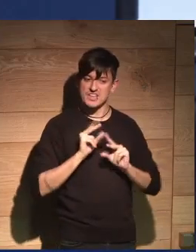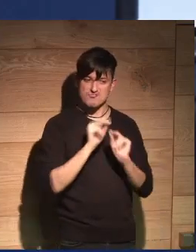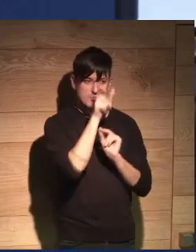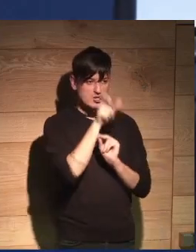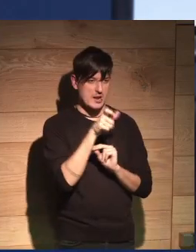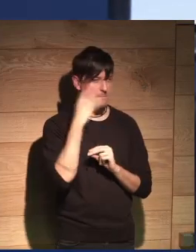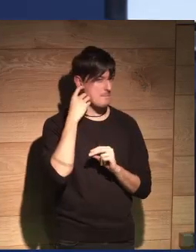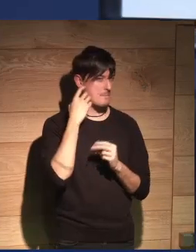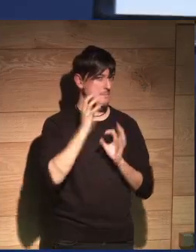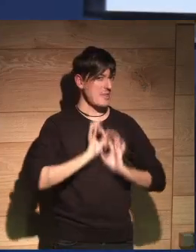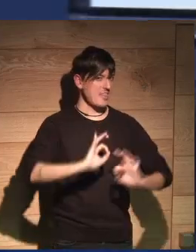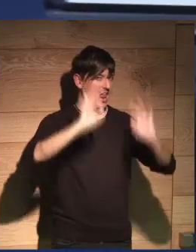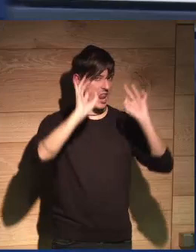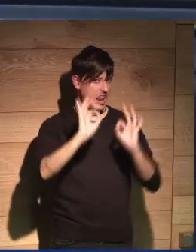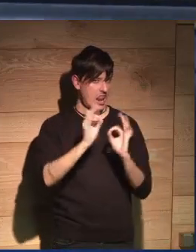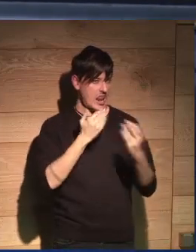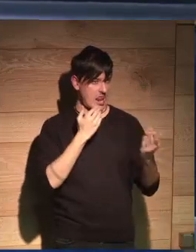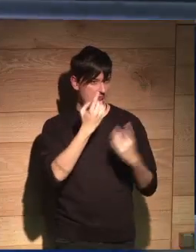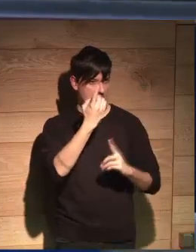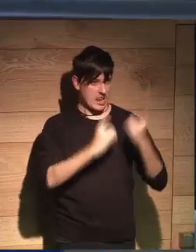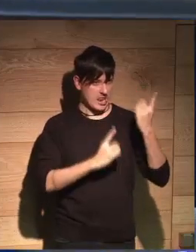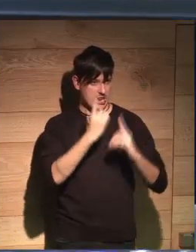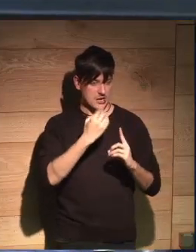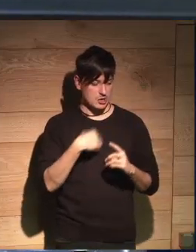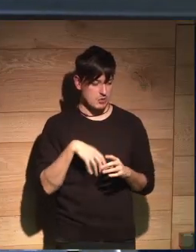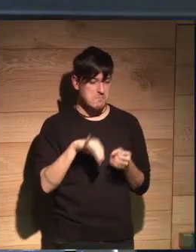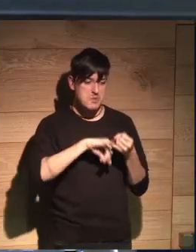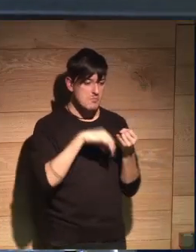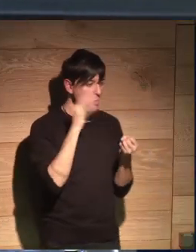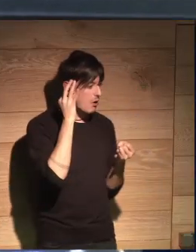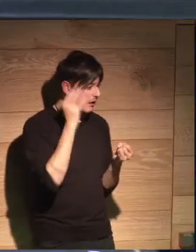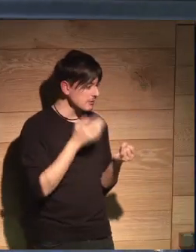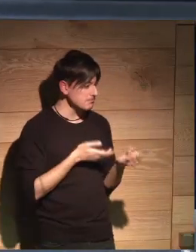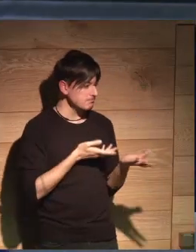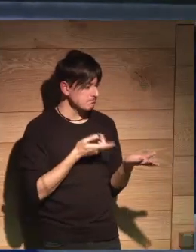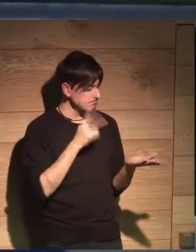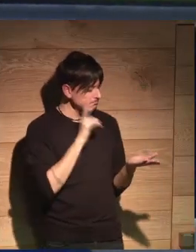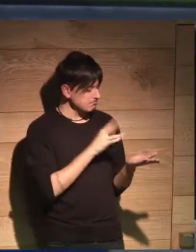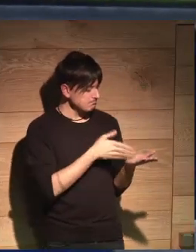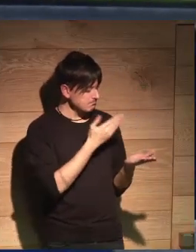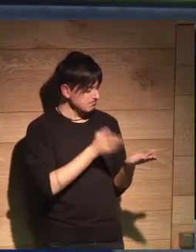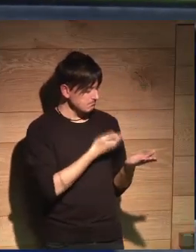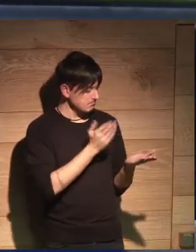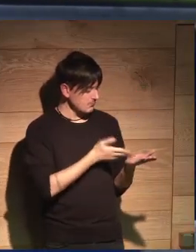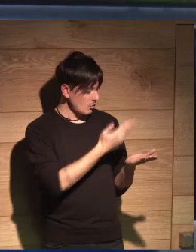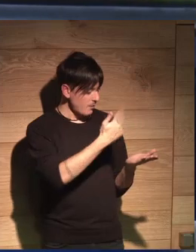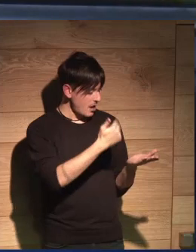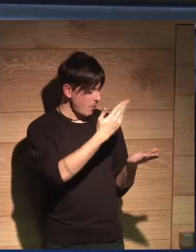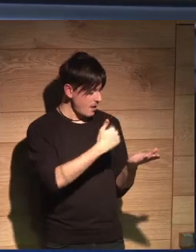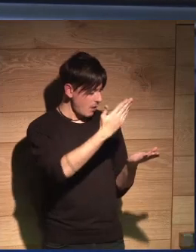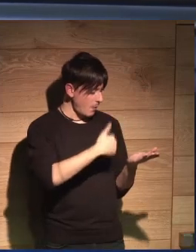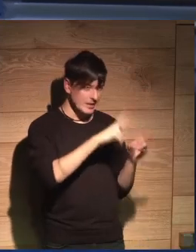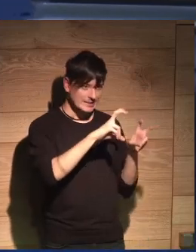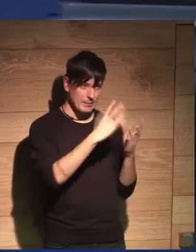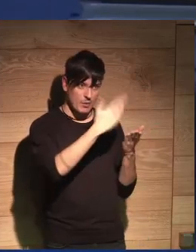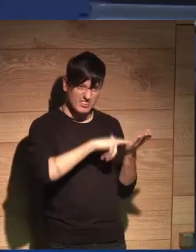especial. Claro, yo le iba pasando los capítulos a mi mujer y ella veía que iban pasando capítulos tras capítulos y no aparecía nunca el tema. Y ya